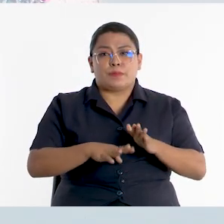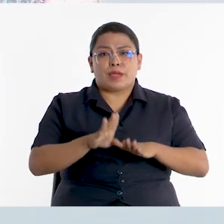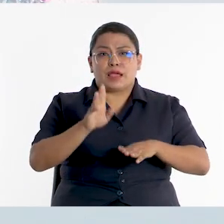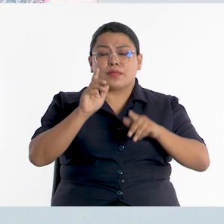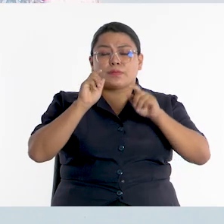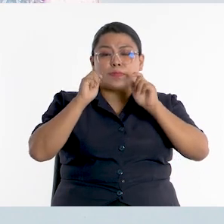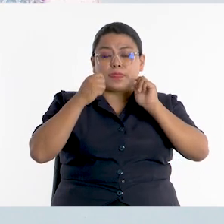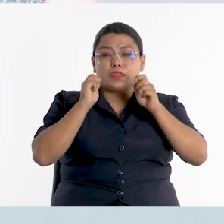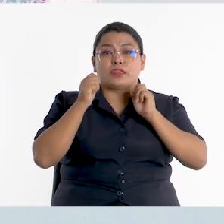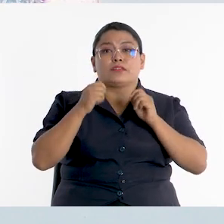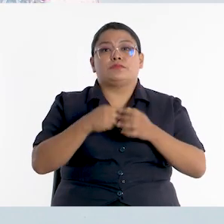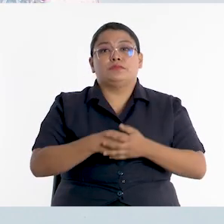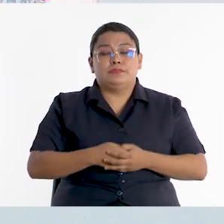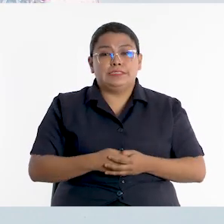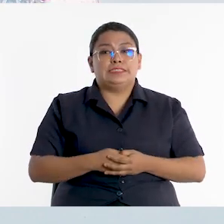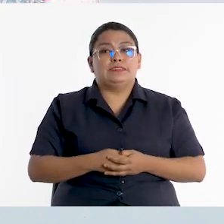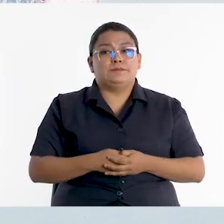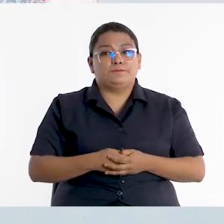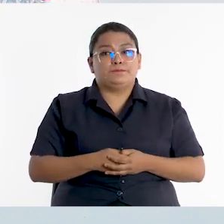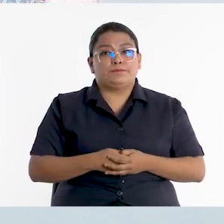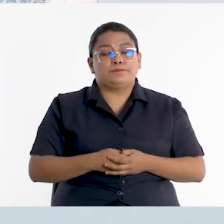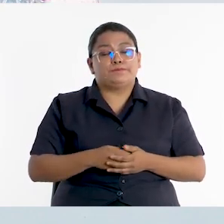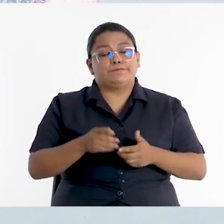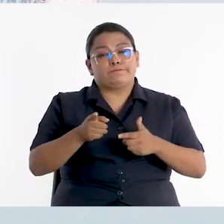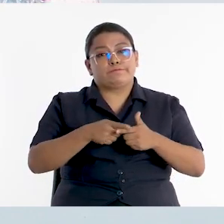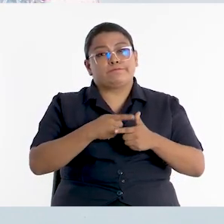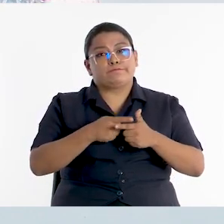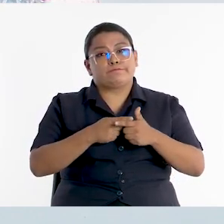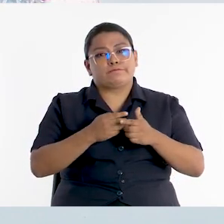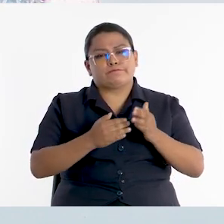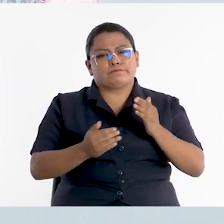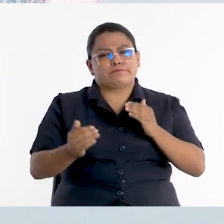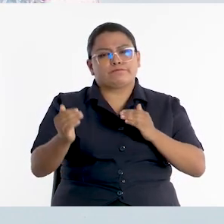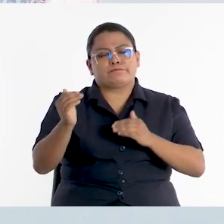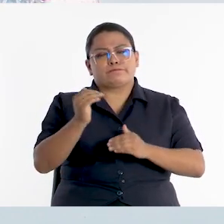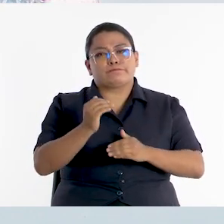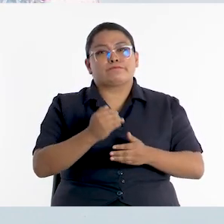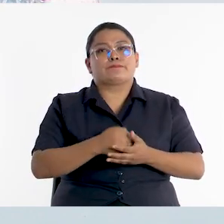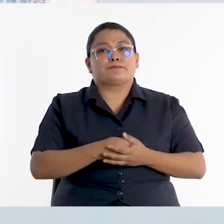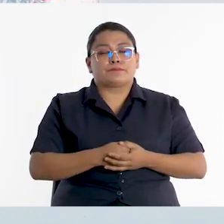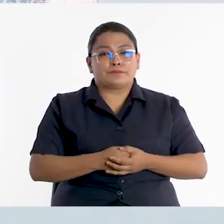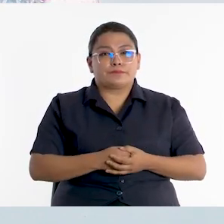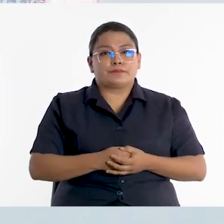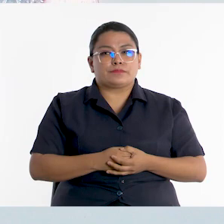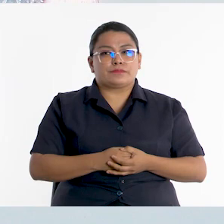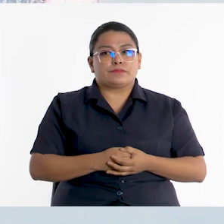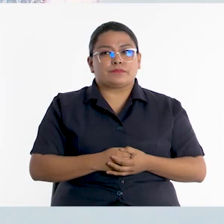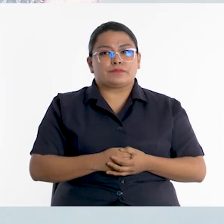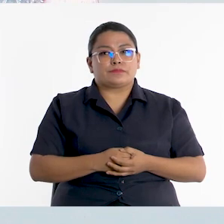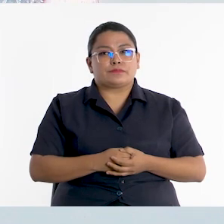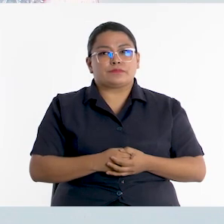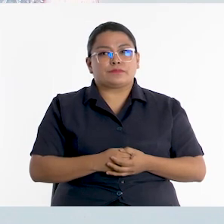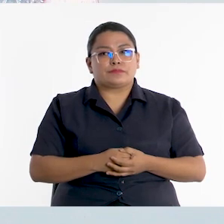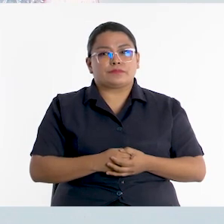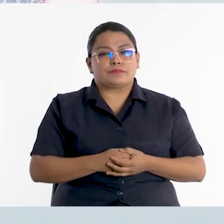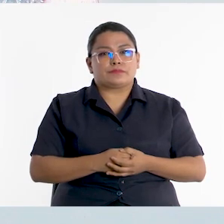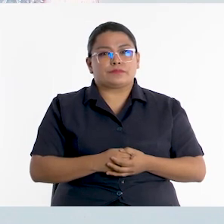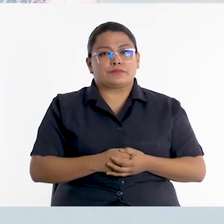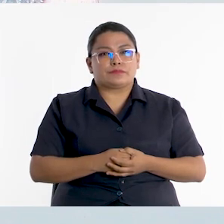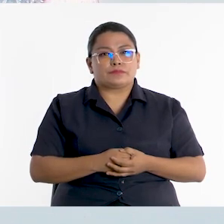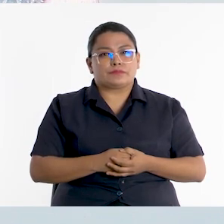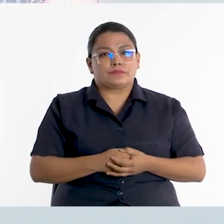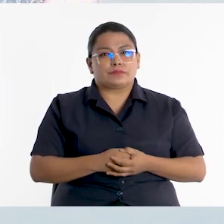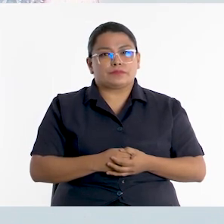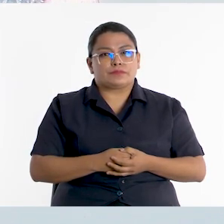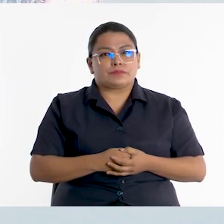Aún así, todavía sobran dulces. Así que aumentamos una vez más esta cantidad que corresponde